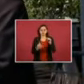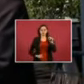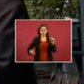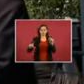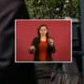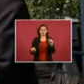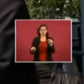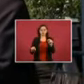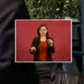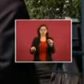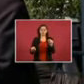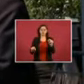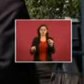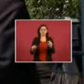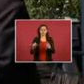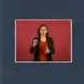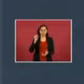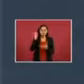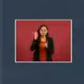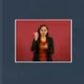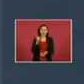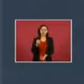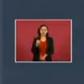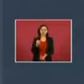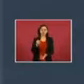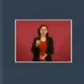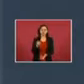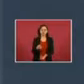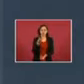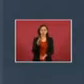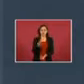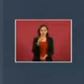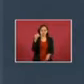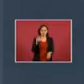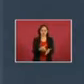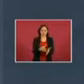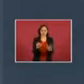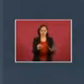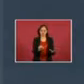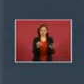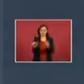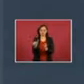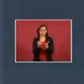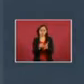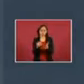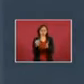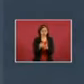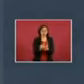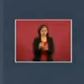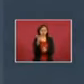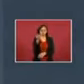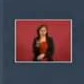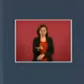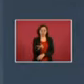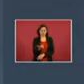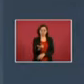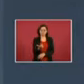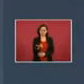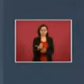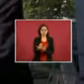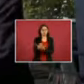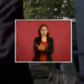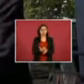República pasó de 3.600 millones